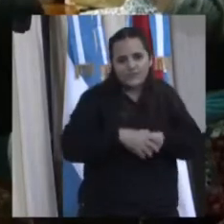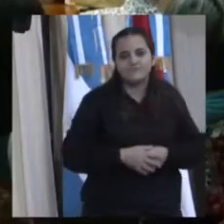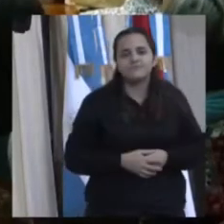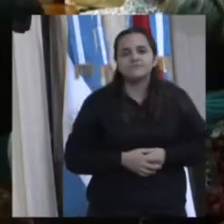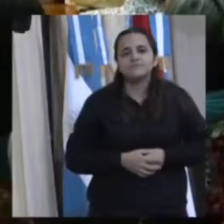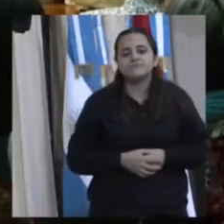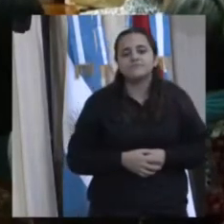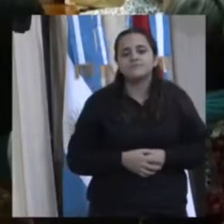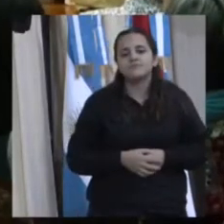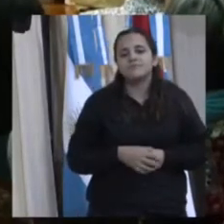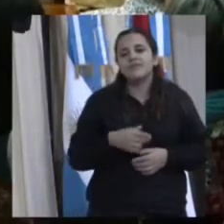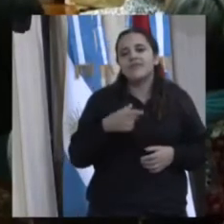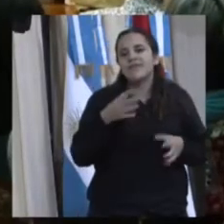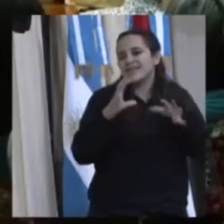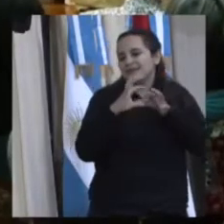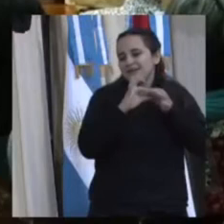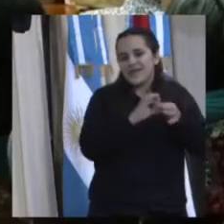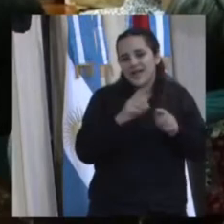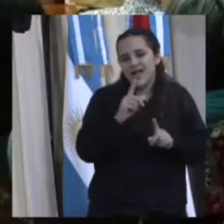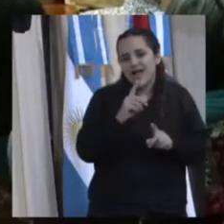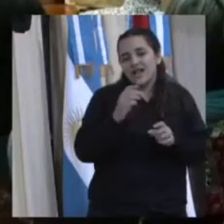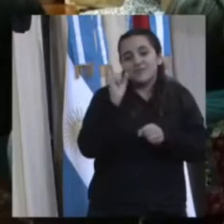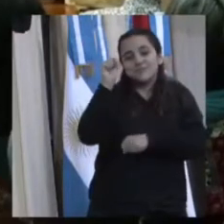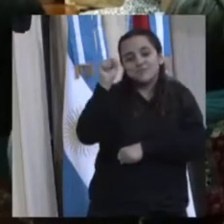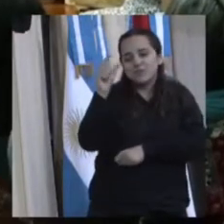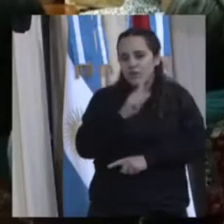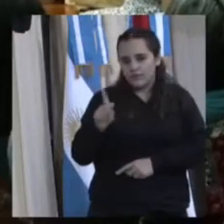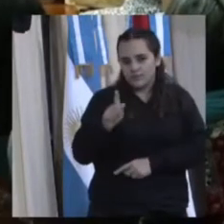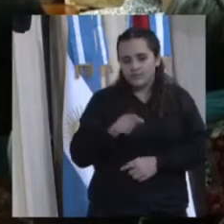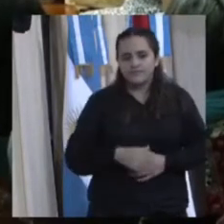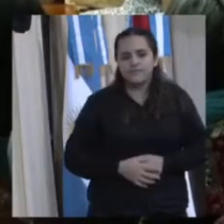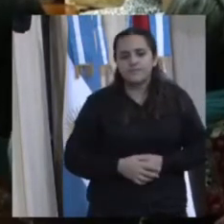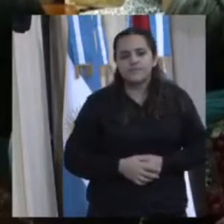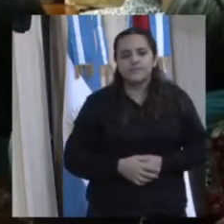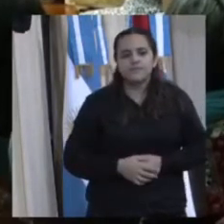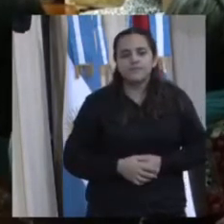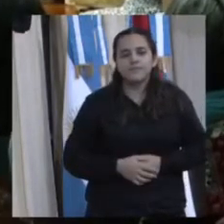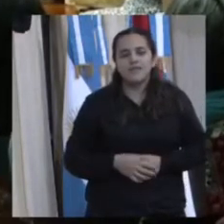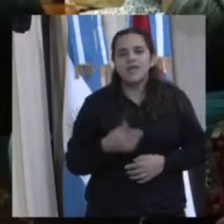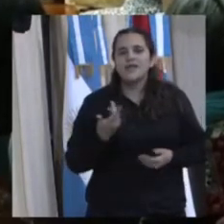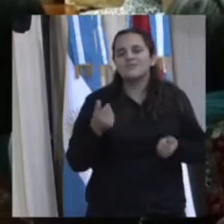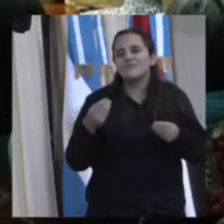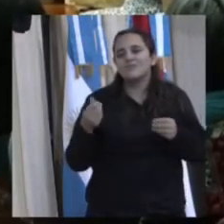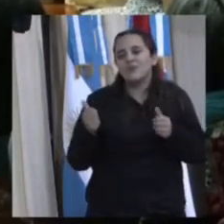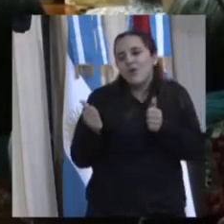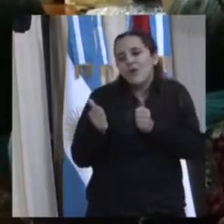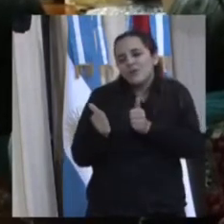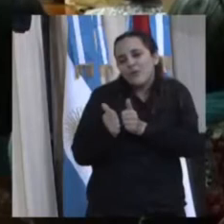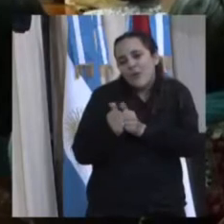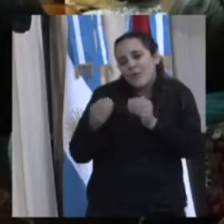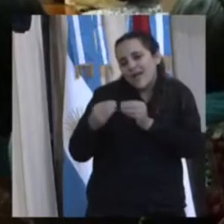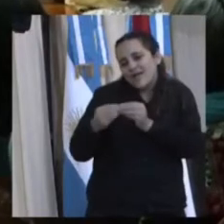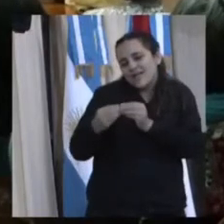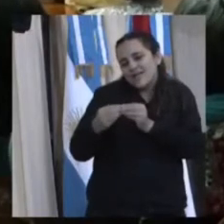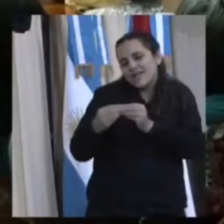afiliado al Partido Comunista, era un compañero de... Claro, un compañero de ruta, me recuerda acá Claudio, un compañero de ruta